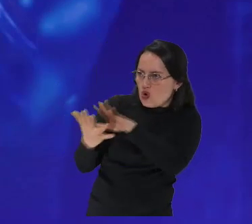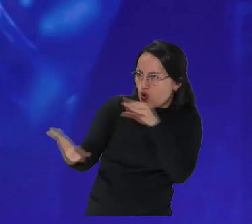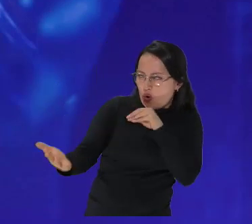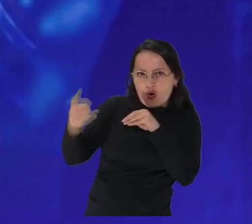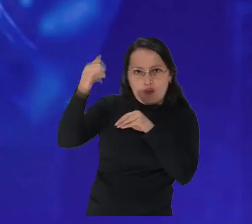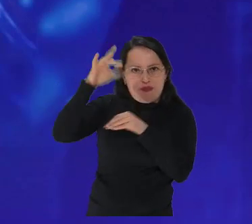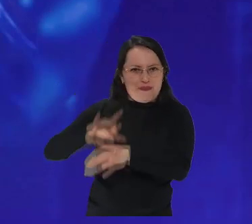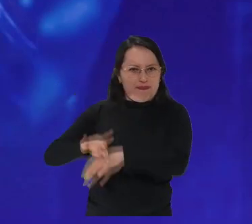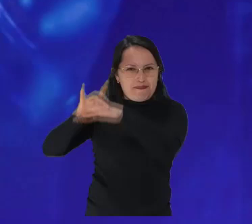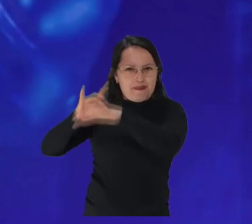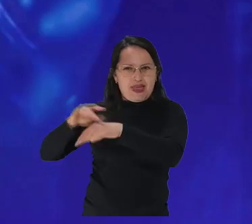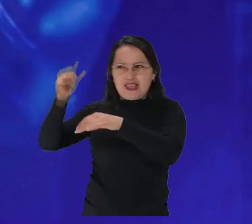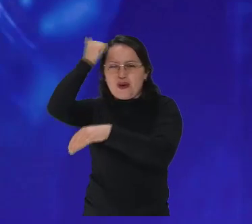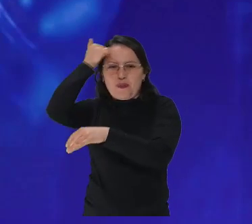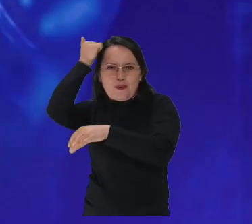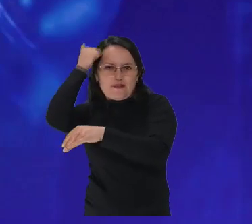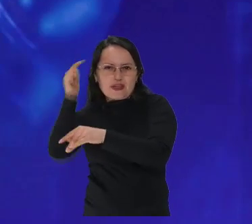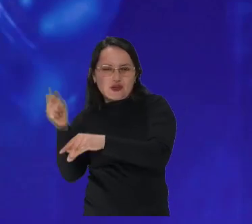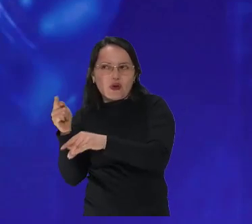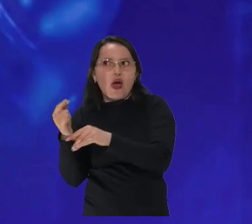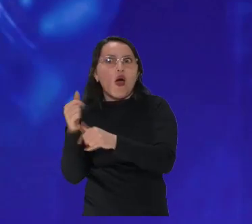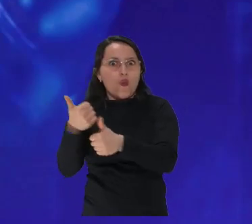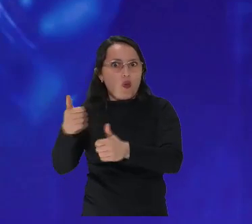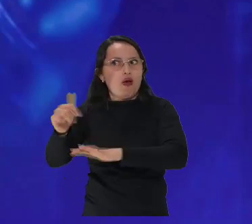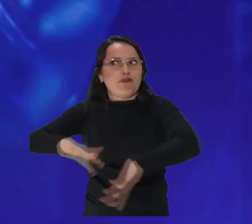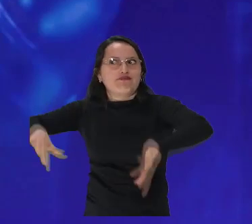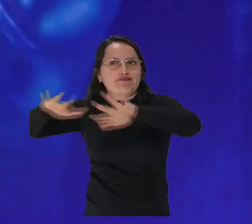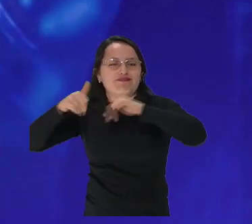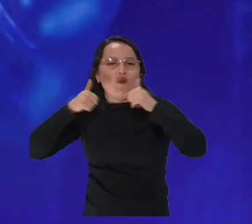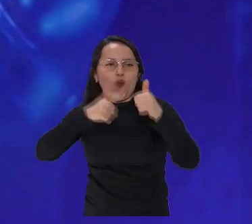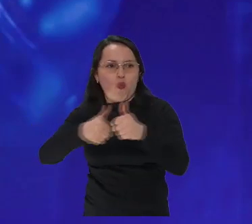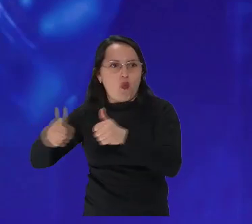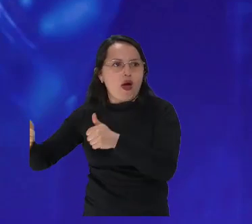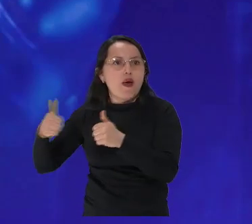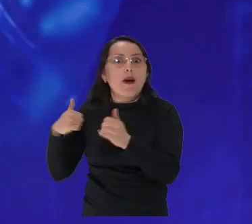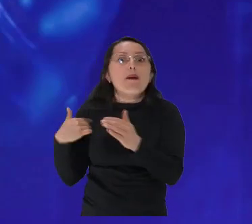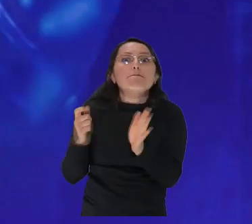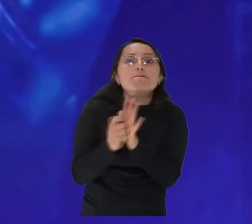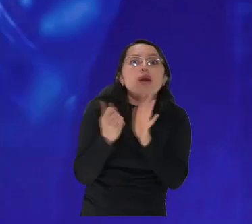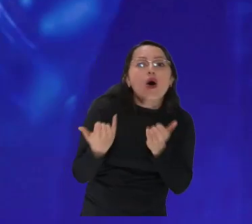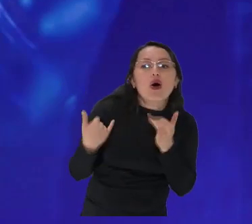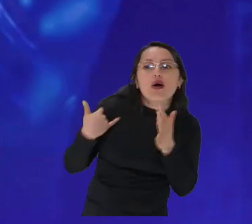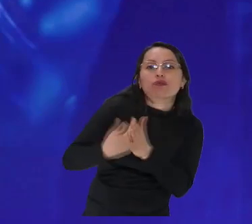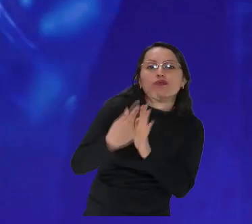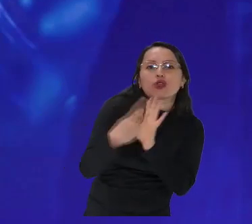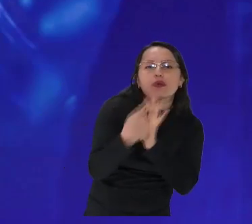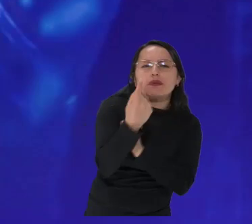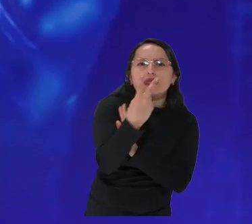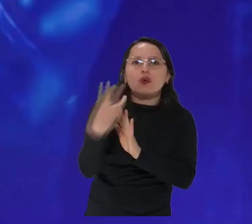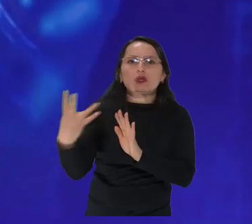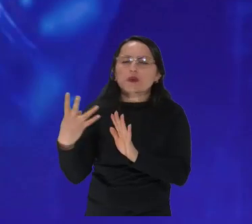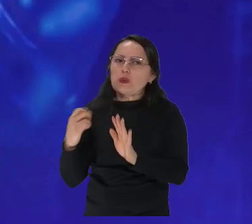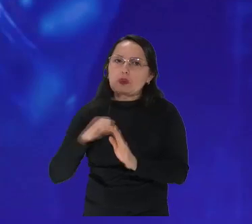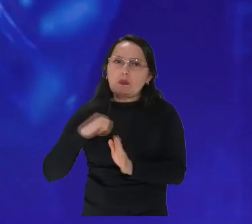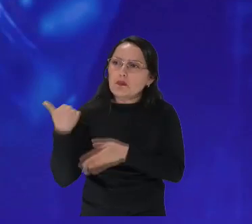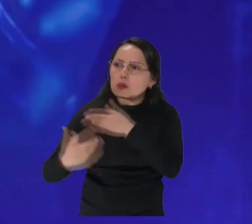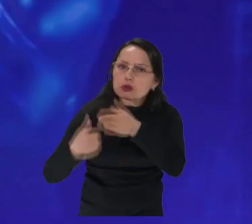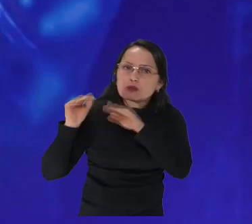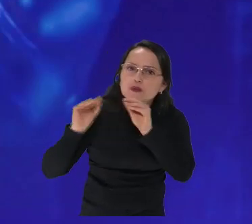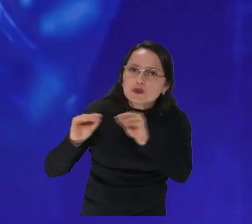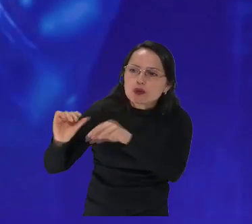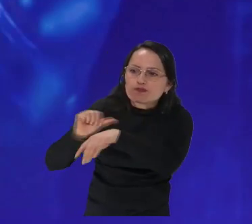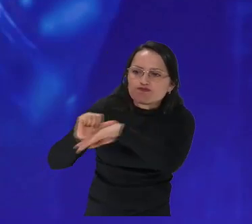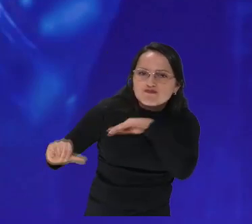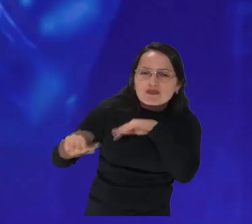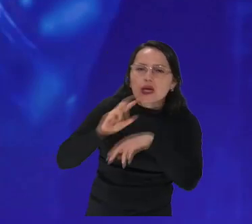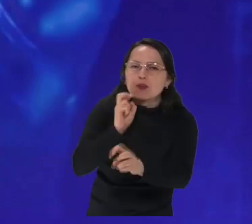es bueno contar con esos escenarios, aún en el 2024 tenemos difícil acceso a los procesos de entrenamiento